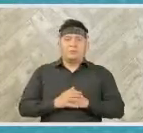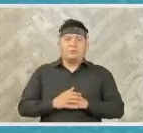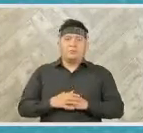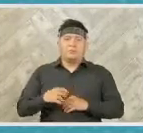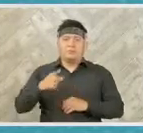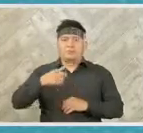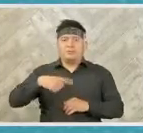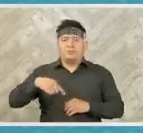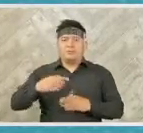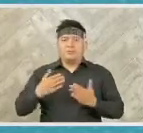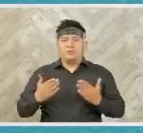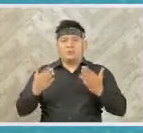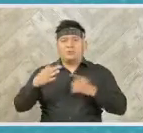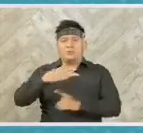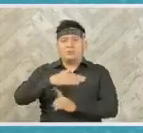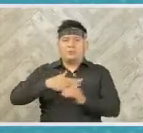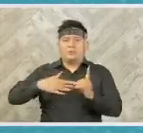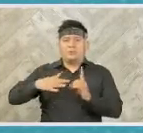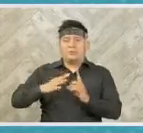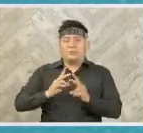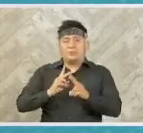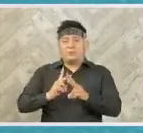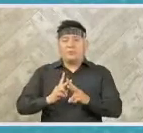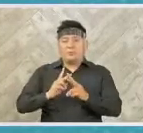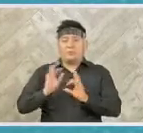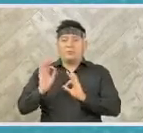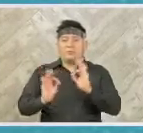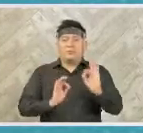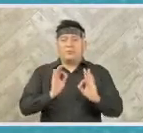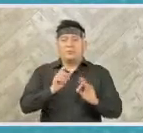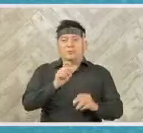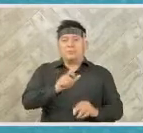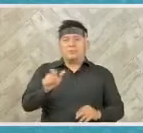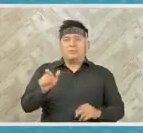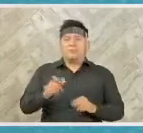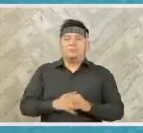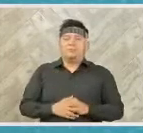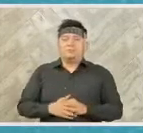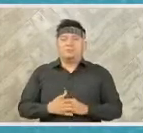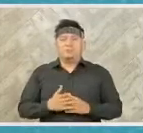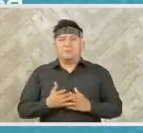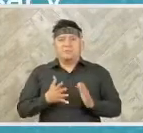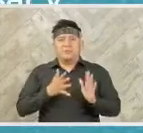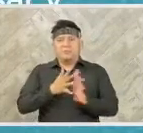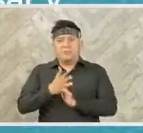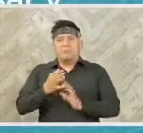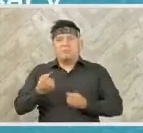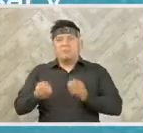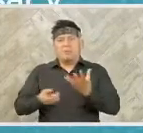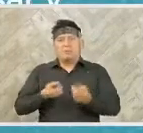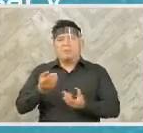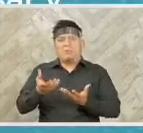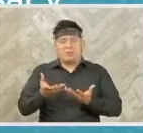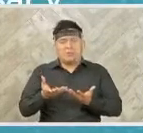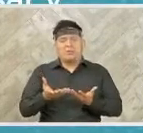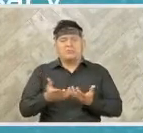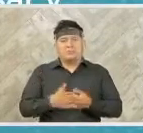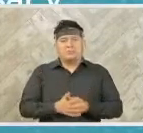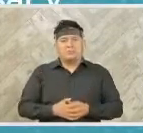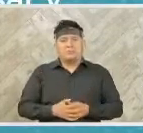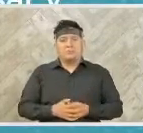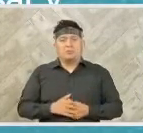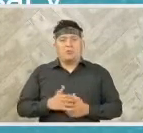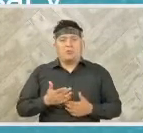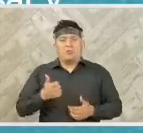de entornos protectores que permitirán a todos los habitantes del territorio expresar y satisfacer integralmente